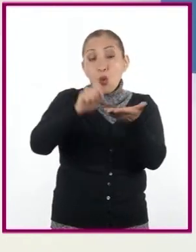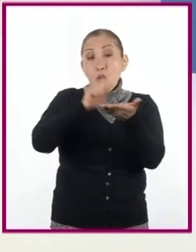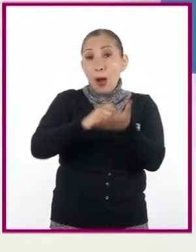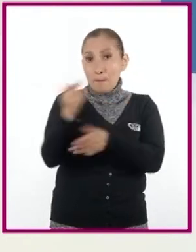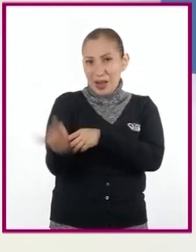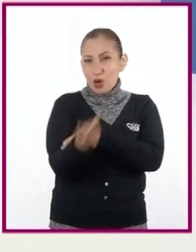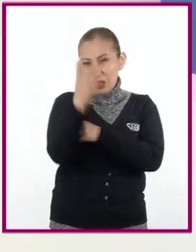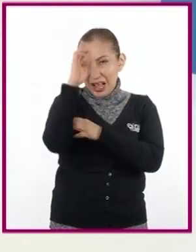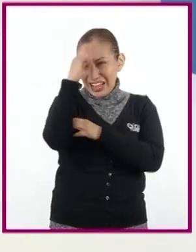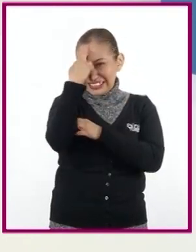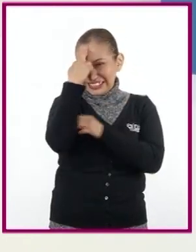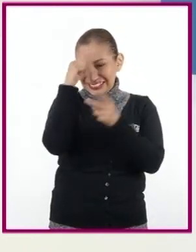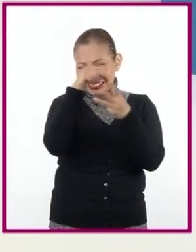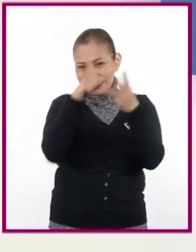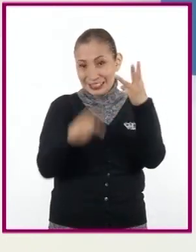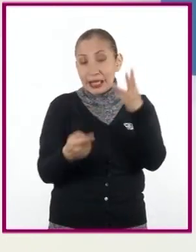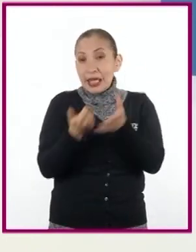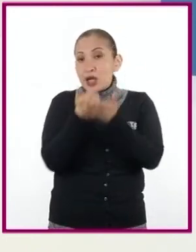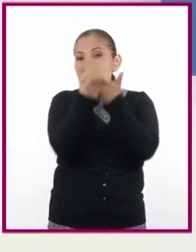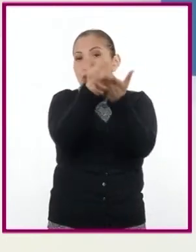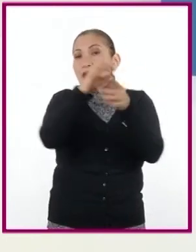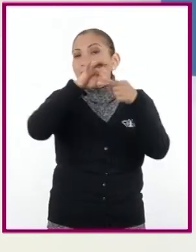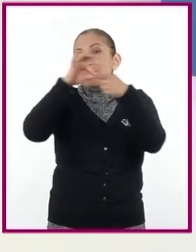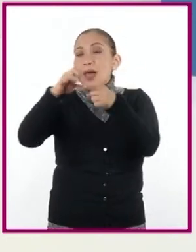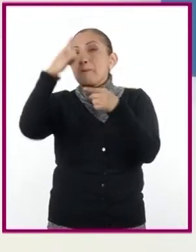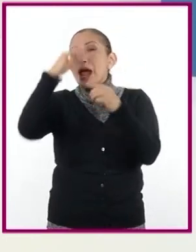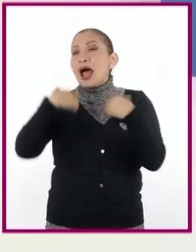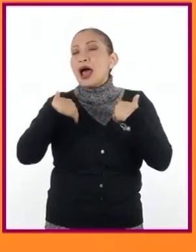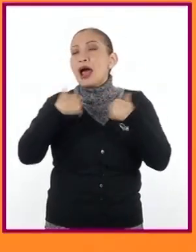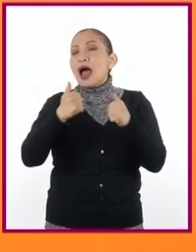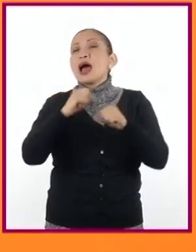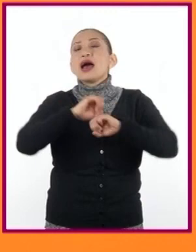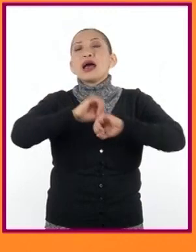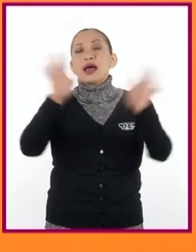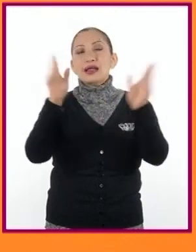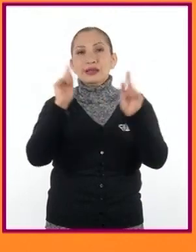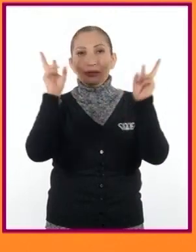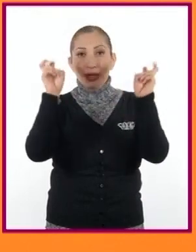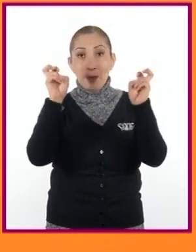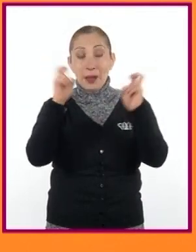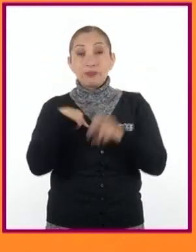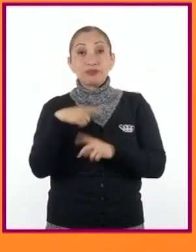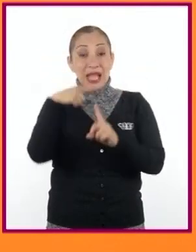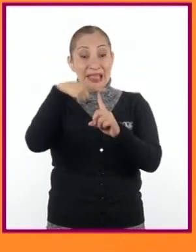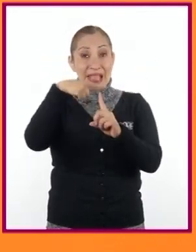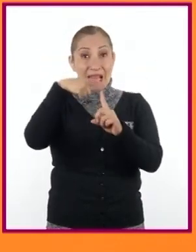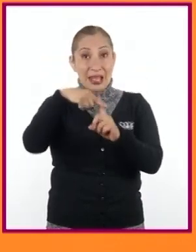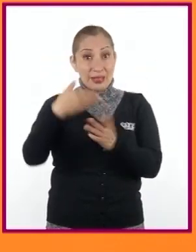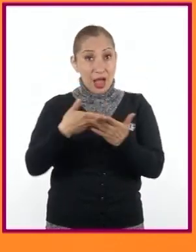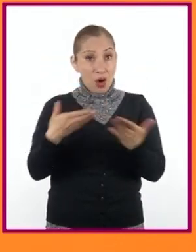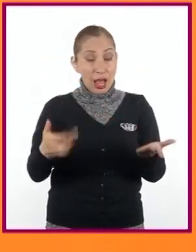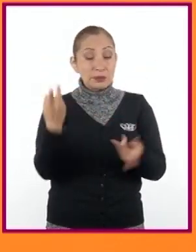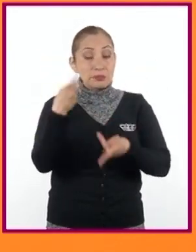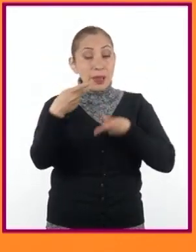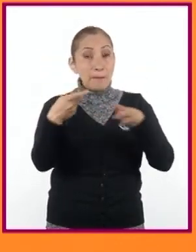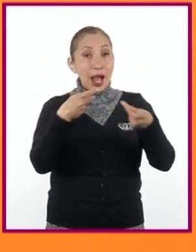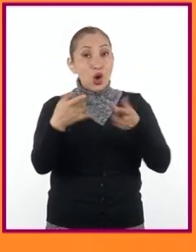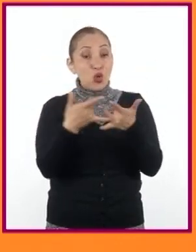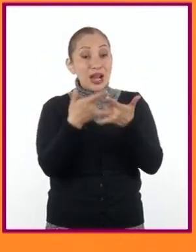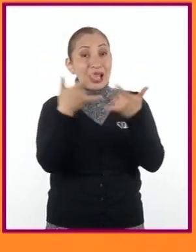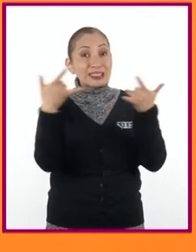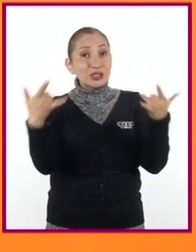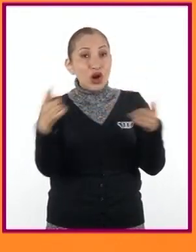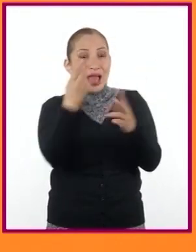unas preguntas que les sirvieron de guía para entender el tema. El reto de la sesión es elaborar una